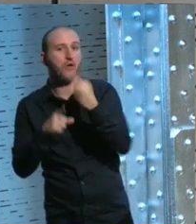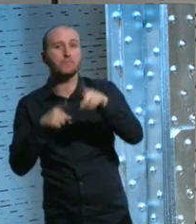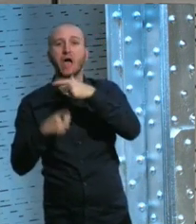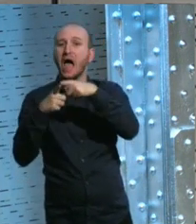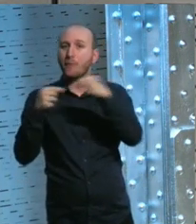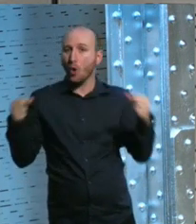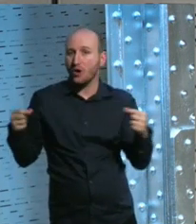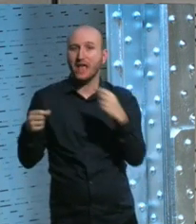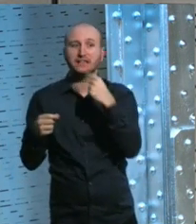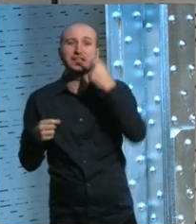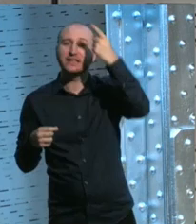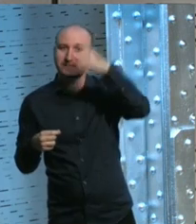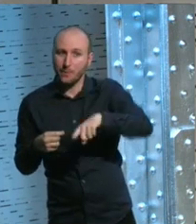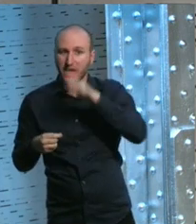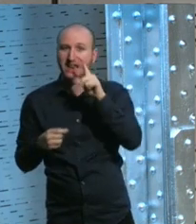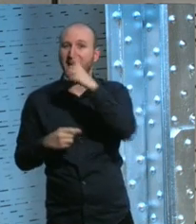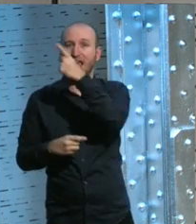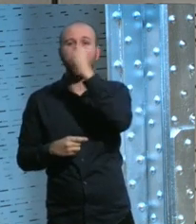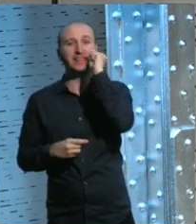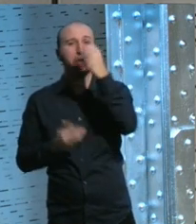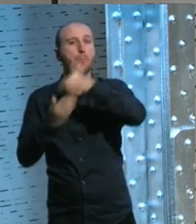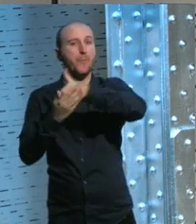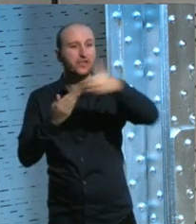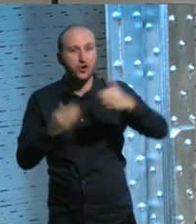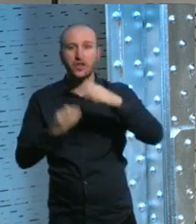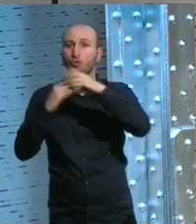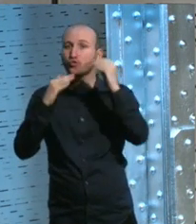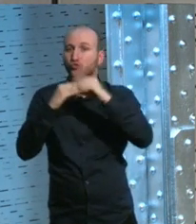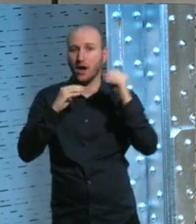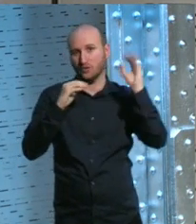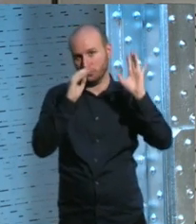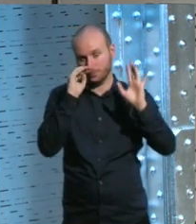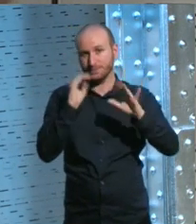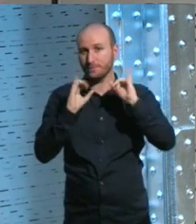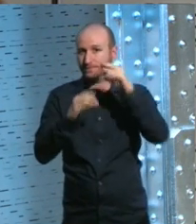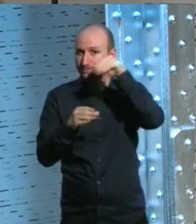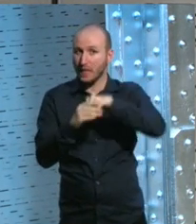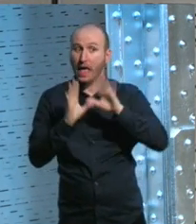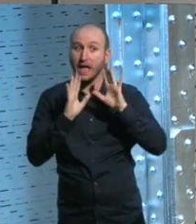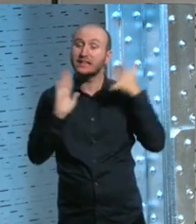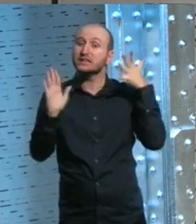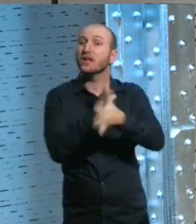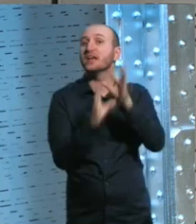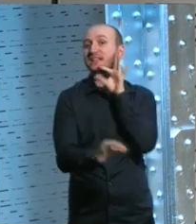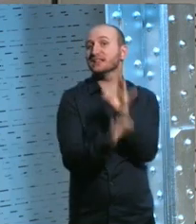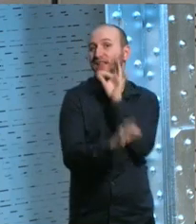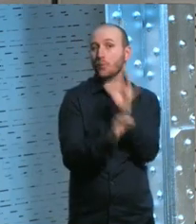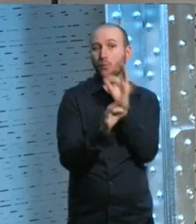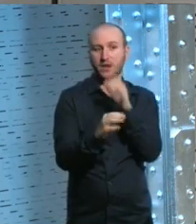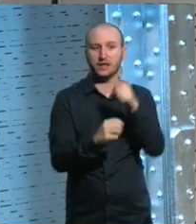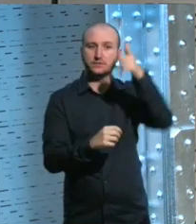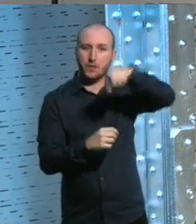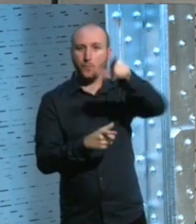tiene también 100 millones de usuarios, pero 30 millones afuera. Quiere decir que en septiembre esa gente ya